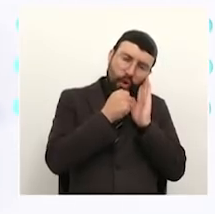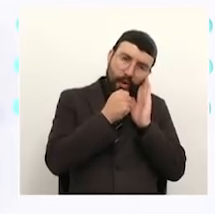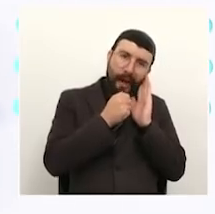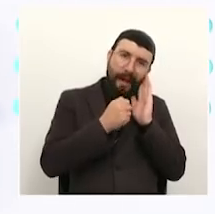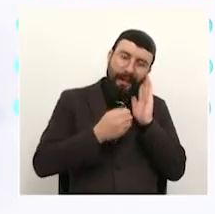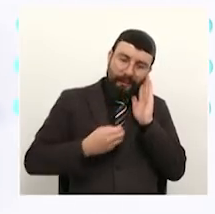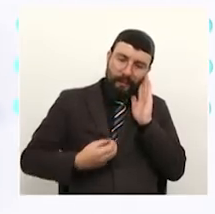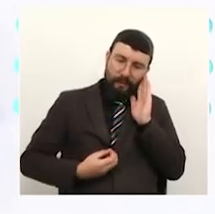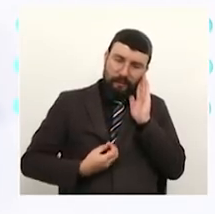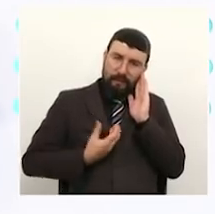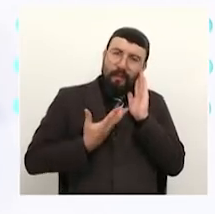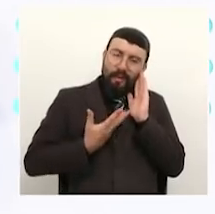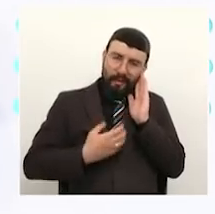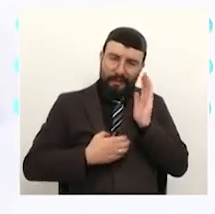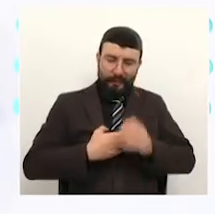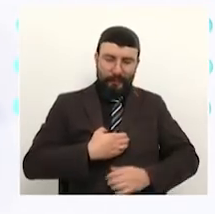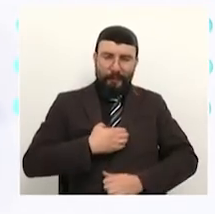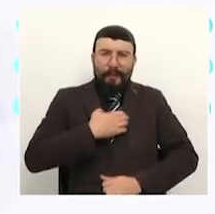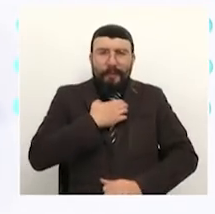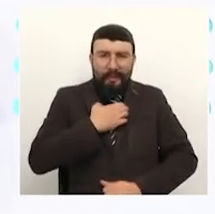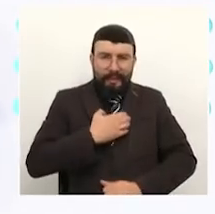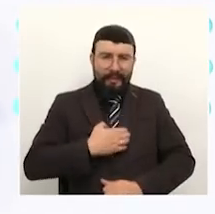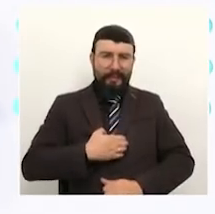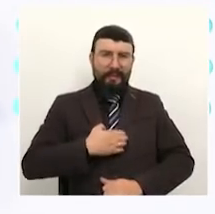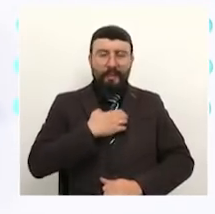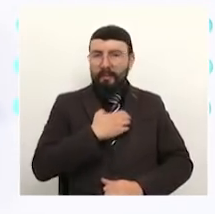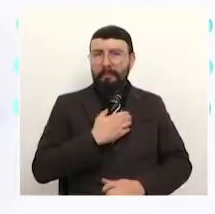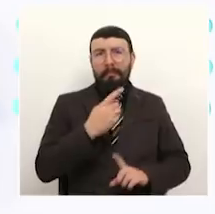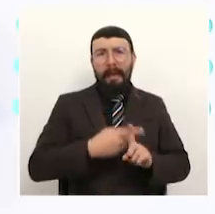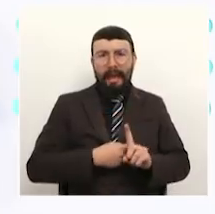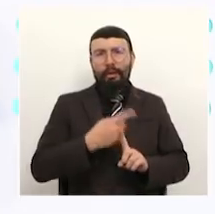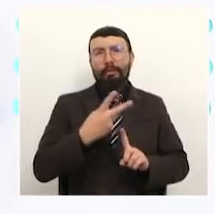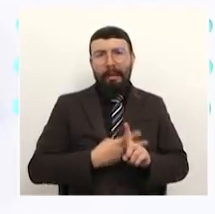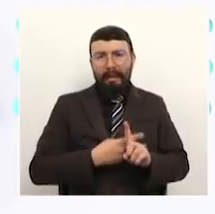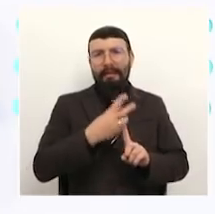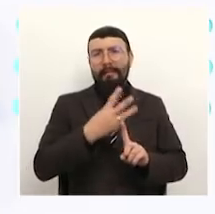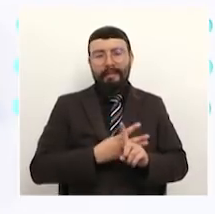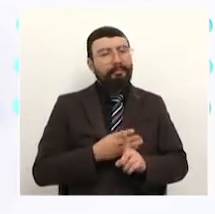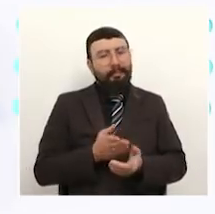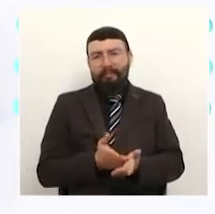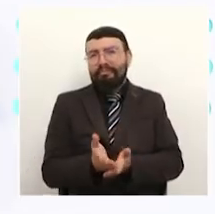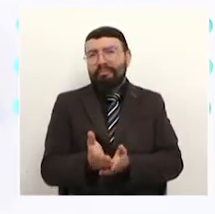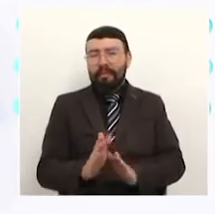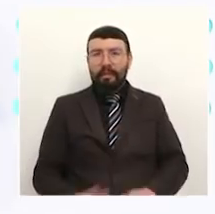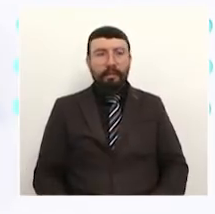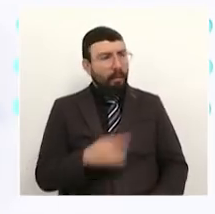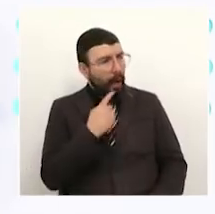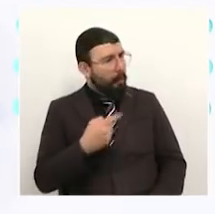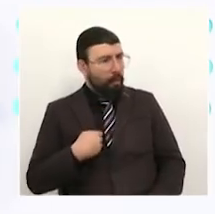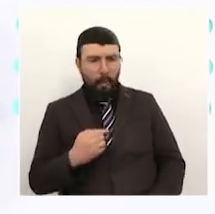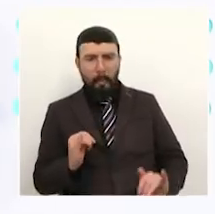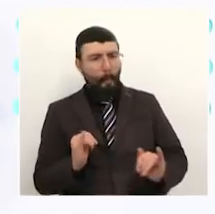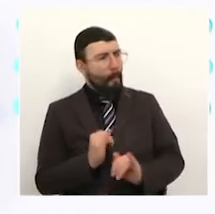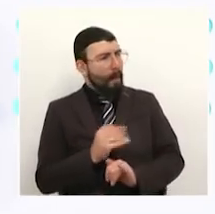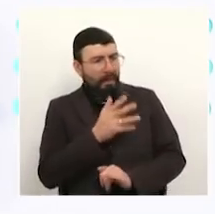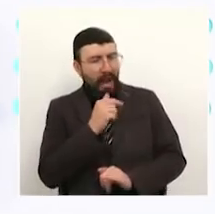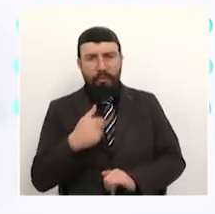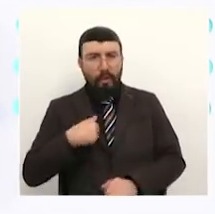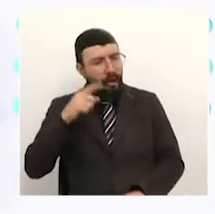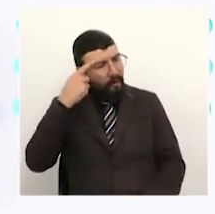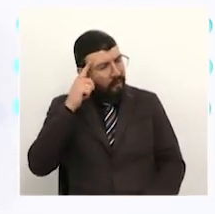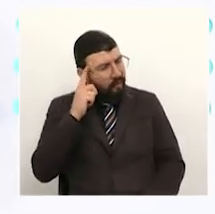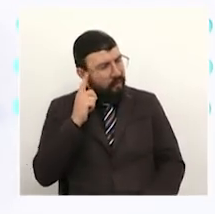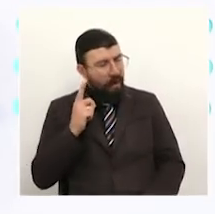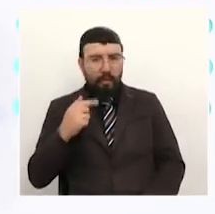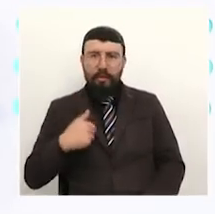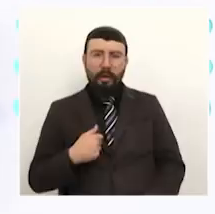otra tos que dura meses sí pero que la gente es muy enfática en decir pero yo no me baja de peso a mí no me da fiebre a mí no me ha malestar es la tos